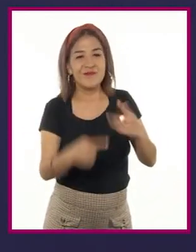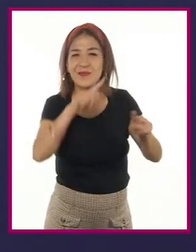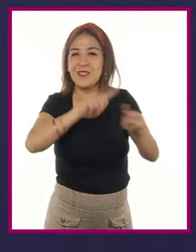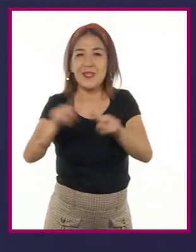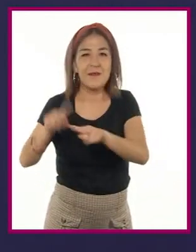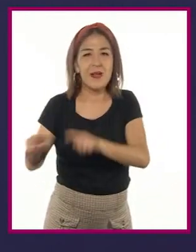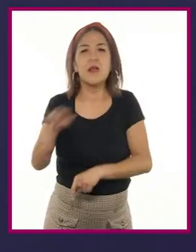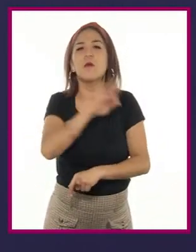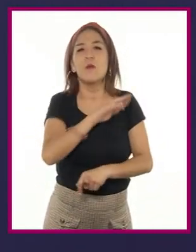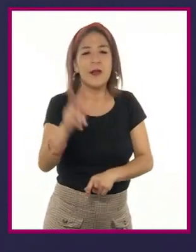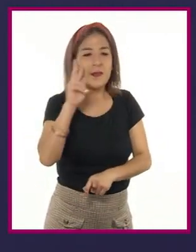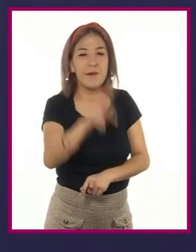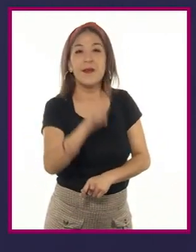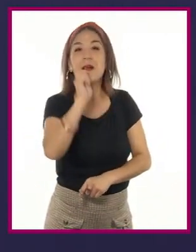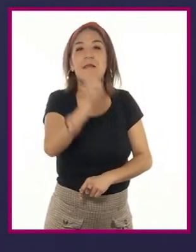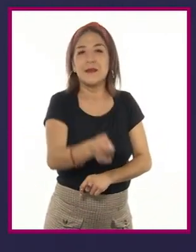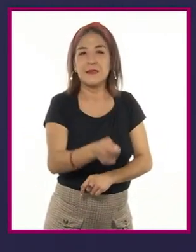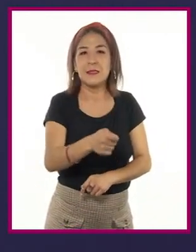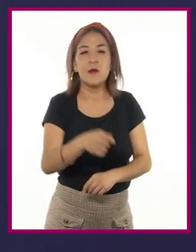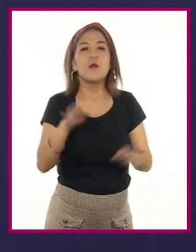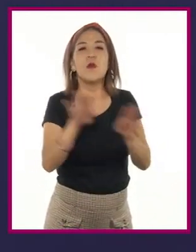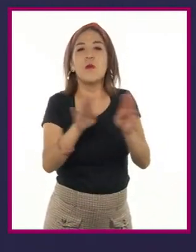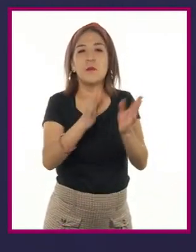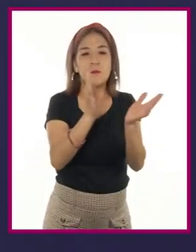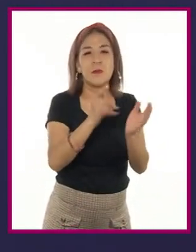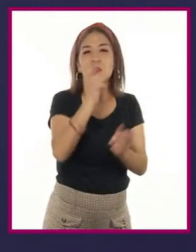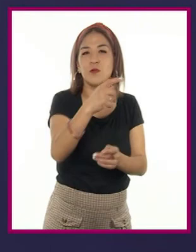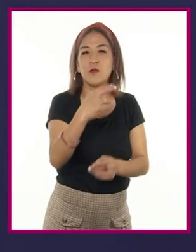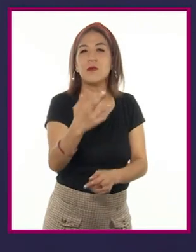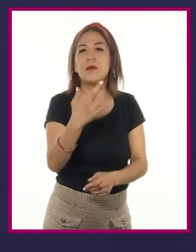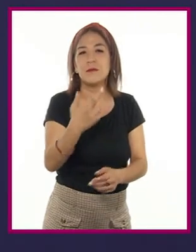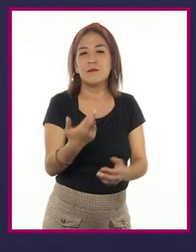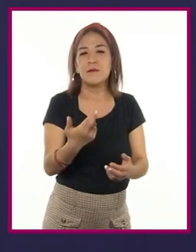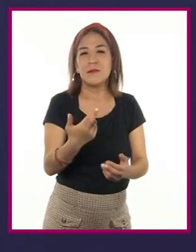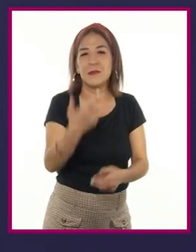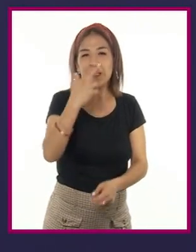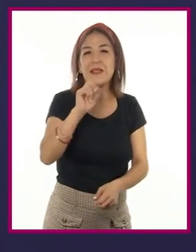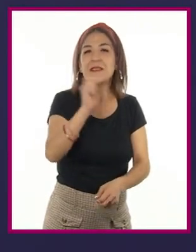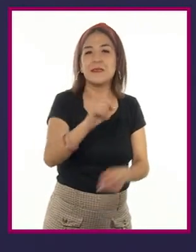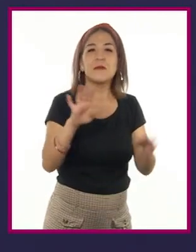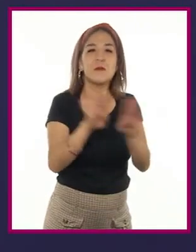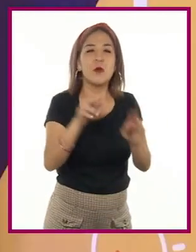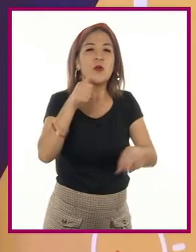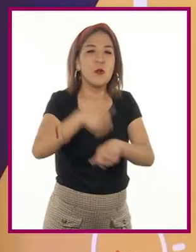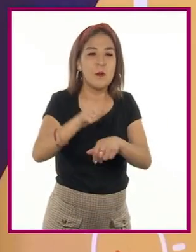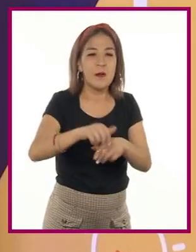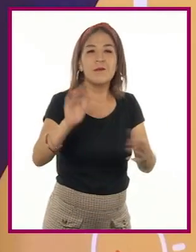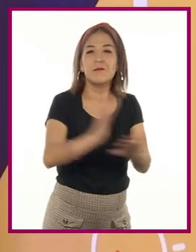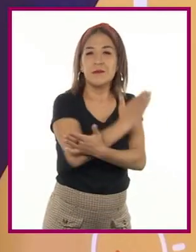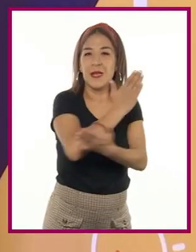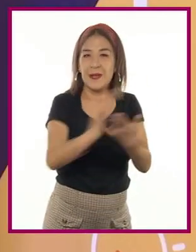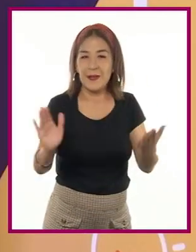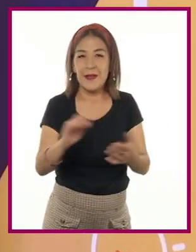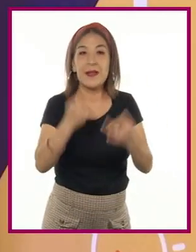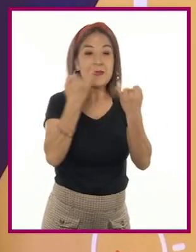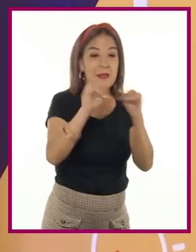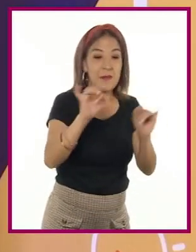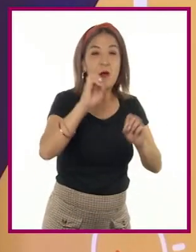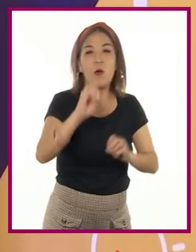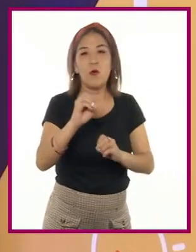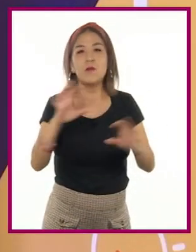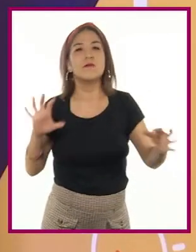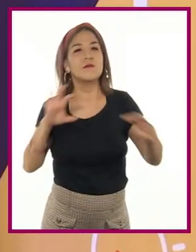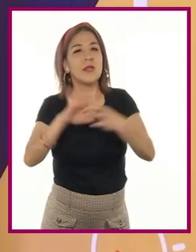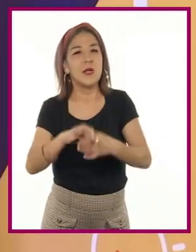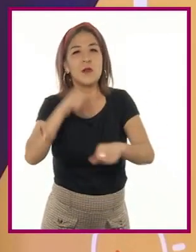puede reconocer en ellos el papel de las variables como dependientes e independientes es así que por